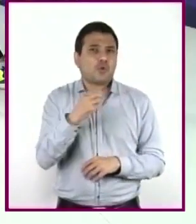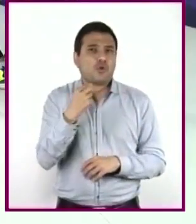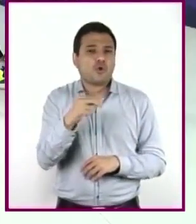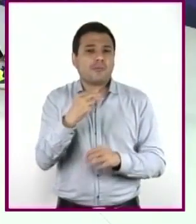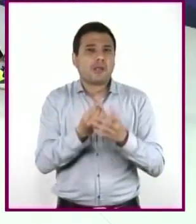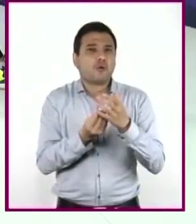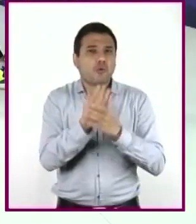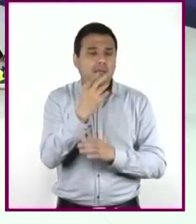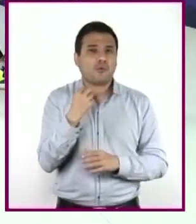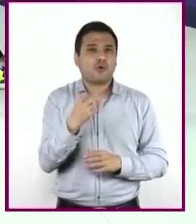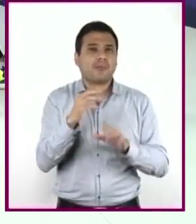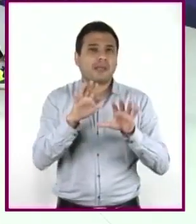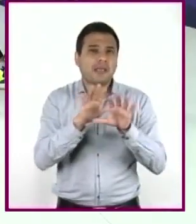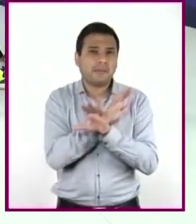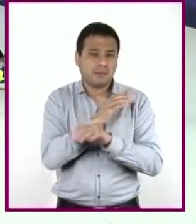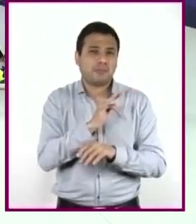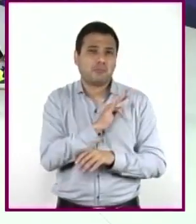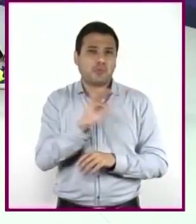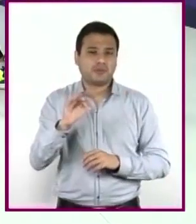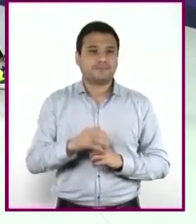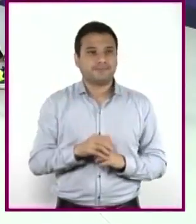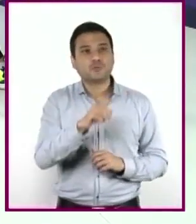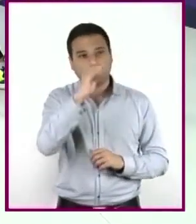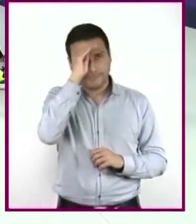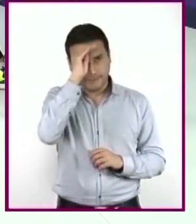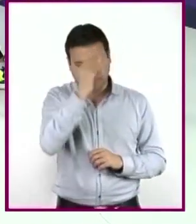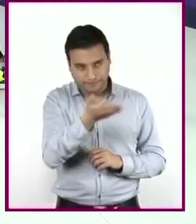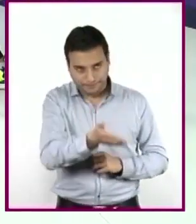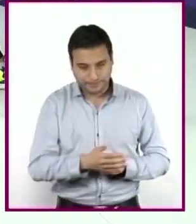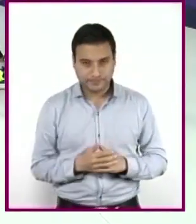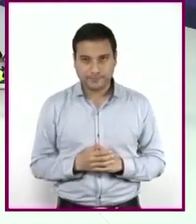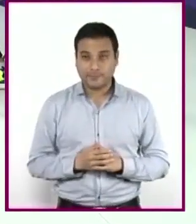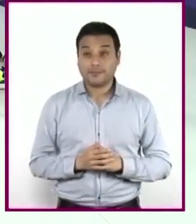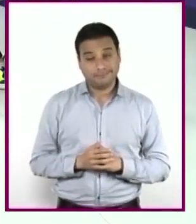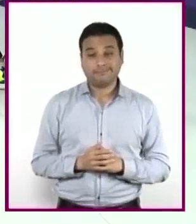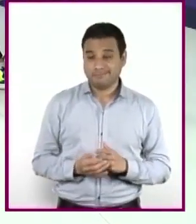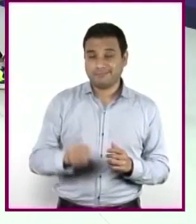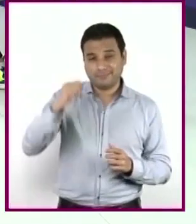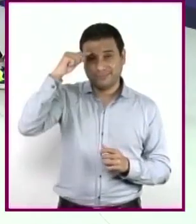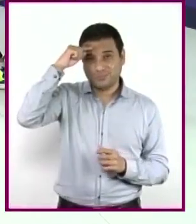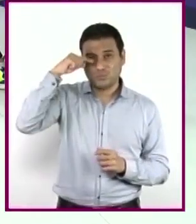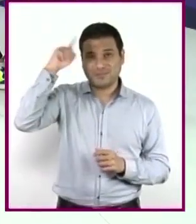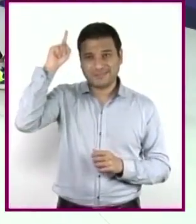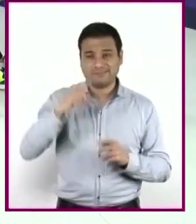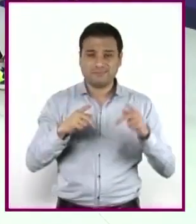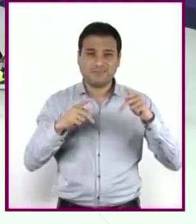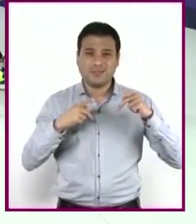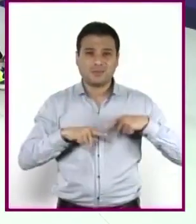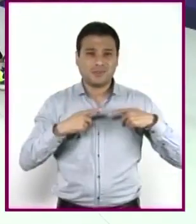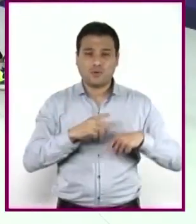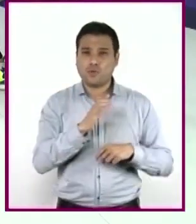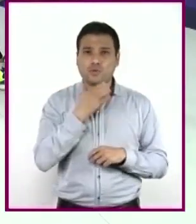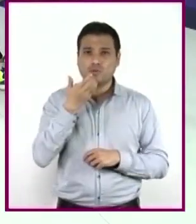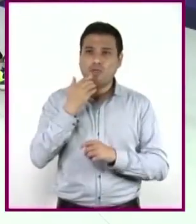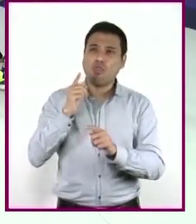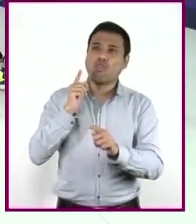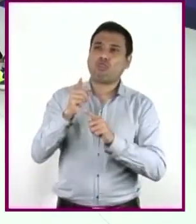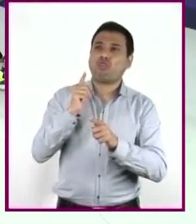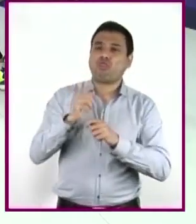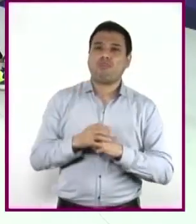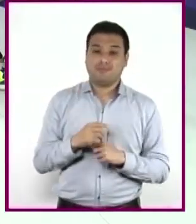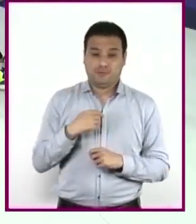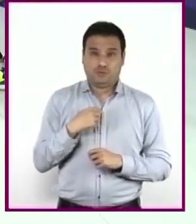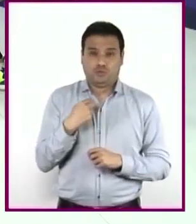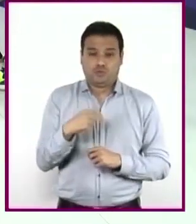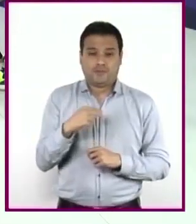un nickname falso, ¿no? Realmente nadie te está viendo. Edai, ¿tú qué piensas sobre eso? Pues que sí, es muy fácil insultar a la otra persona sin saber quién